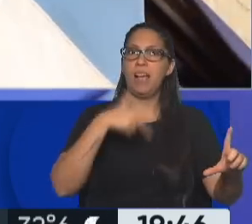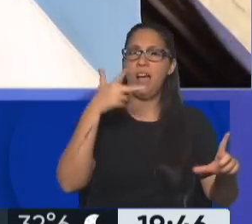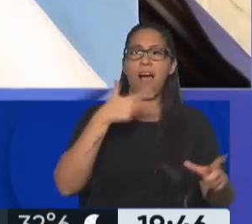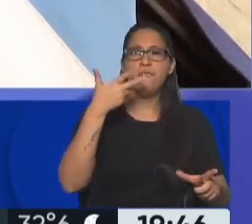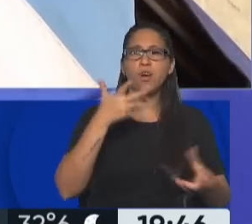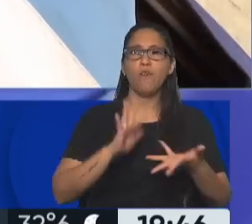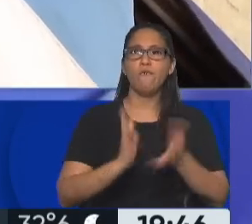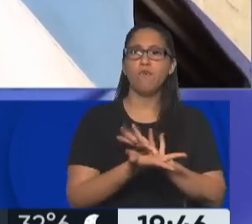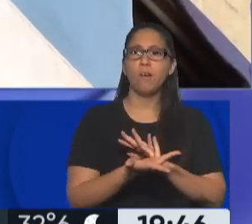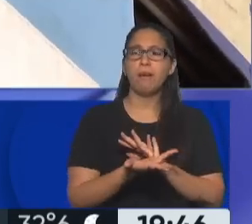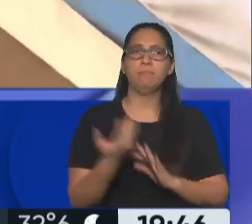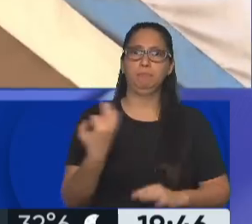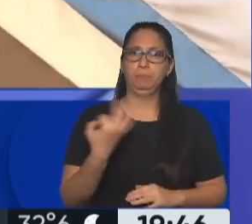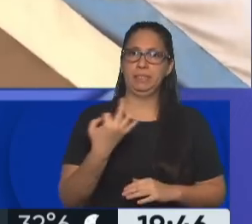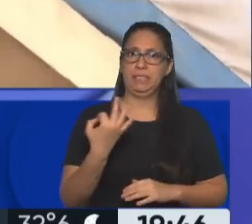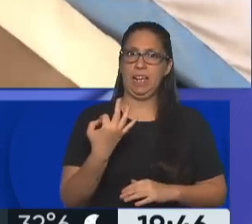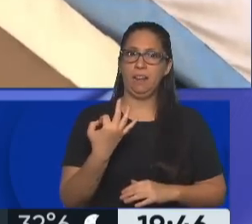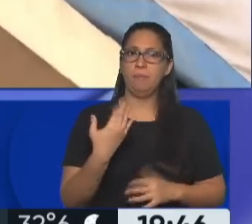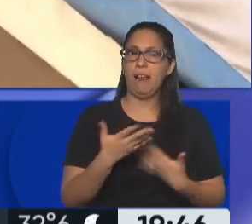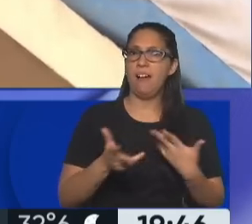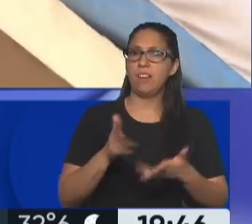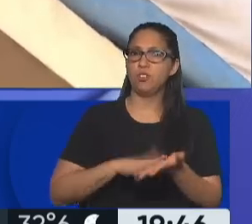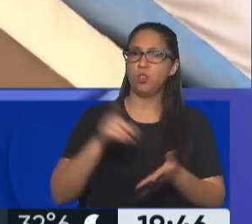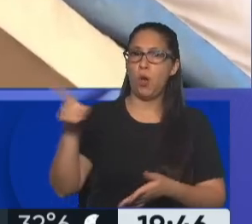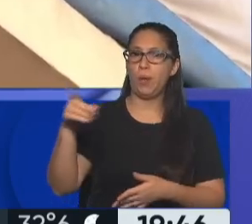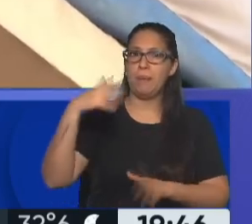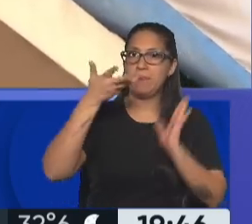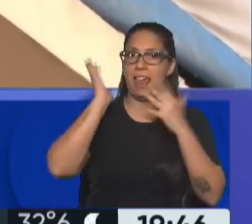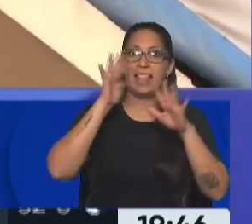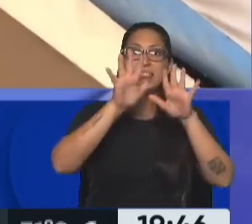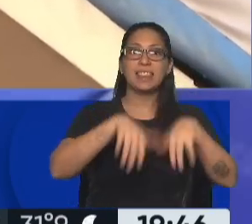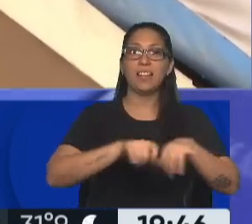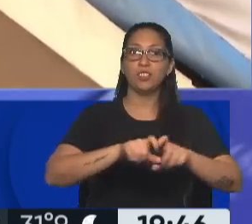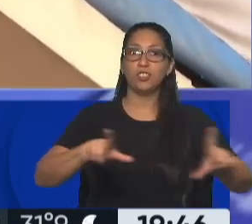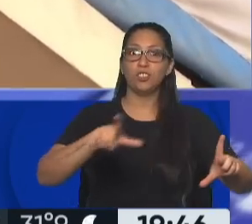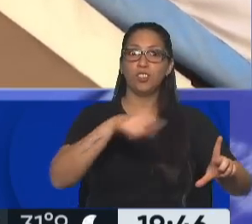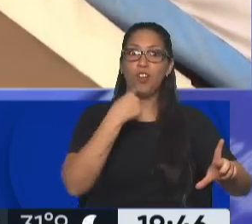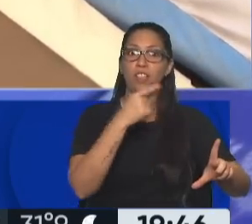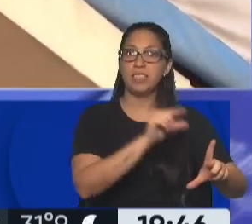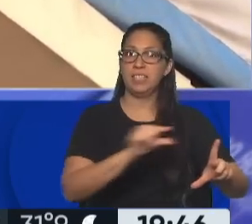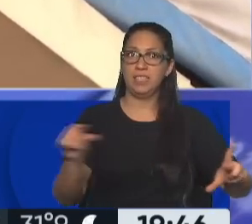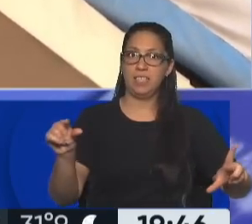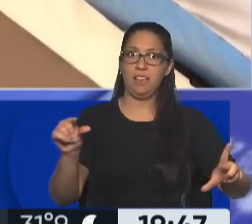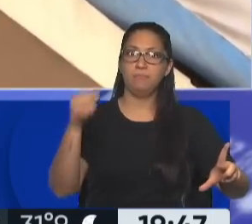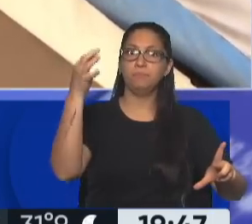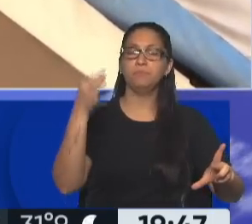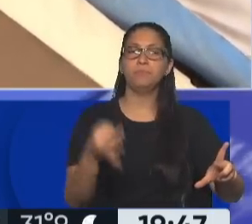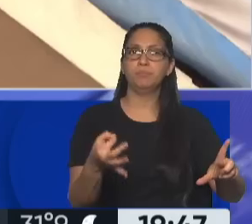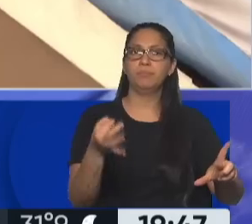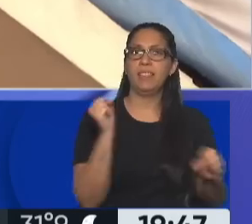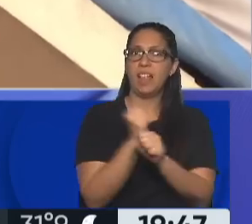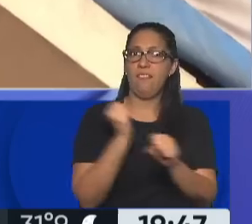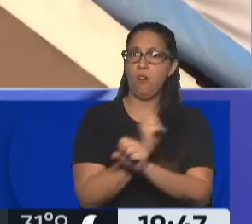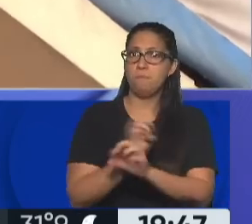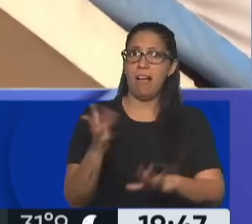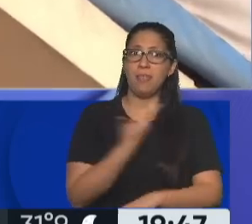lenguaje muy particular para referirse al presidente Javier Milei. En el texto, Cristina Fernández de Kirchner puntualizó que el mal desempeño